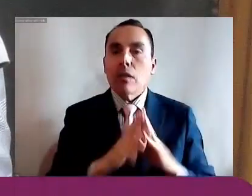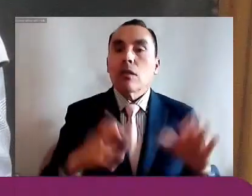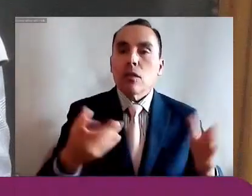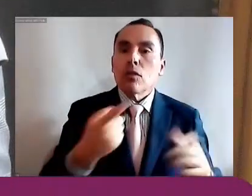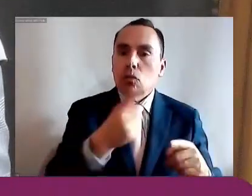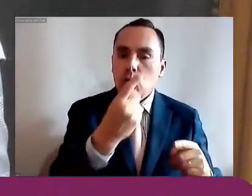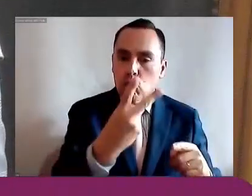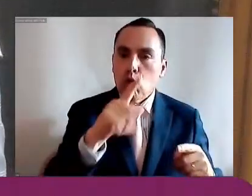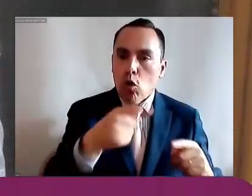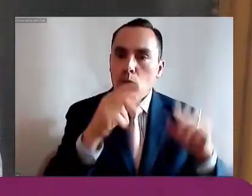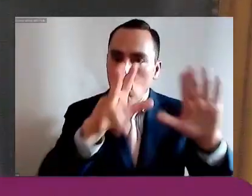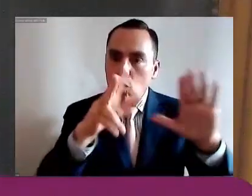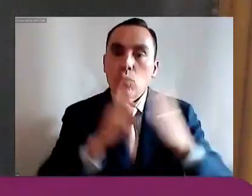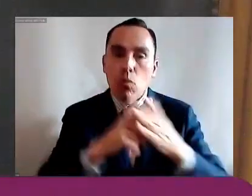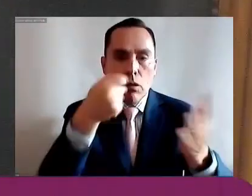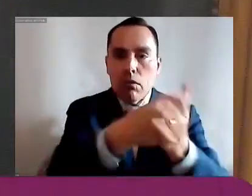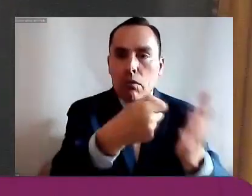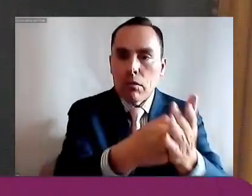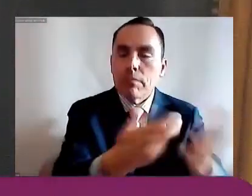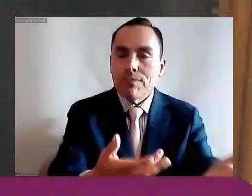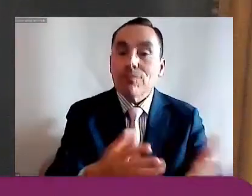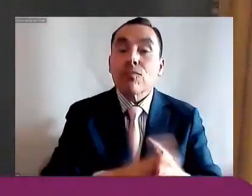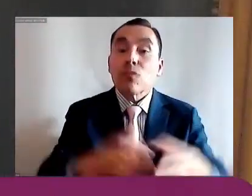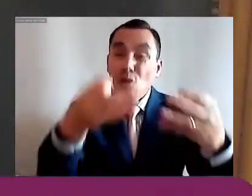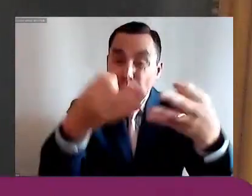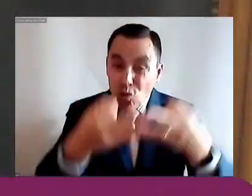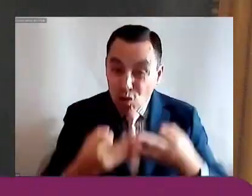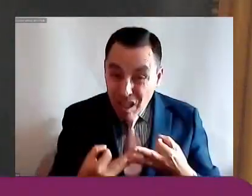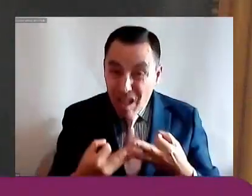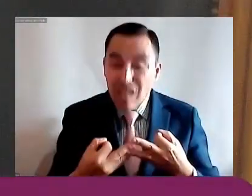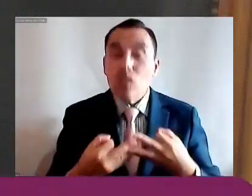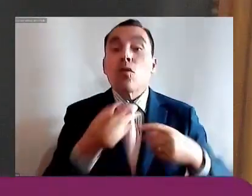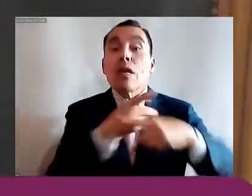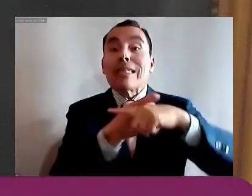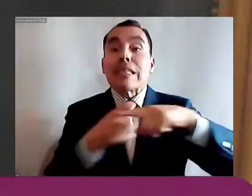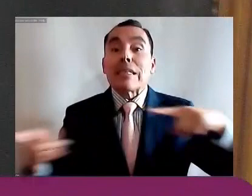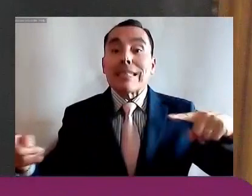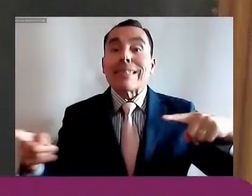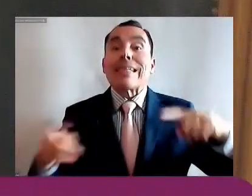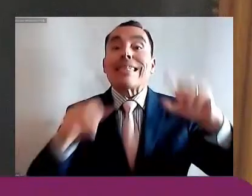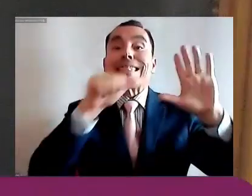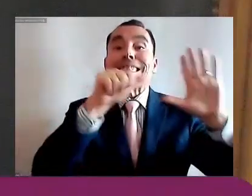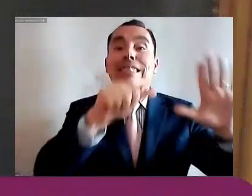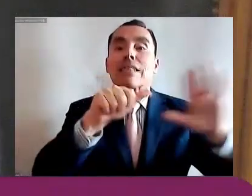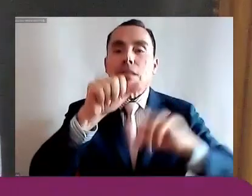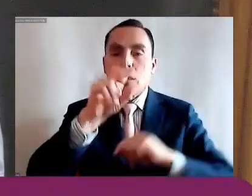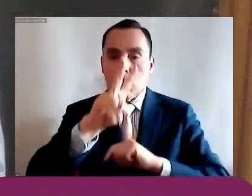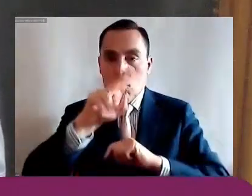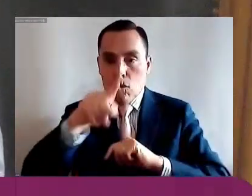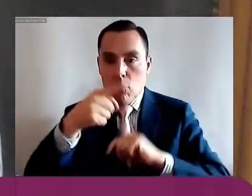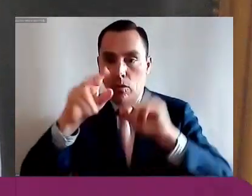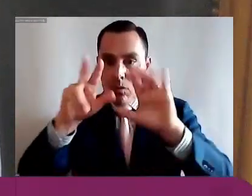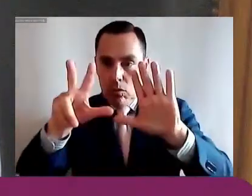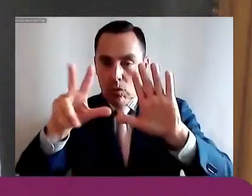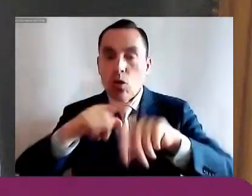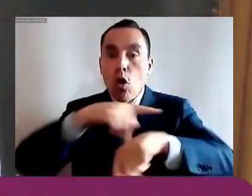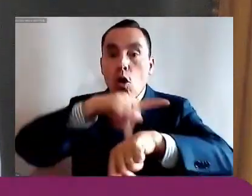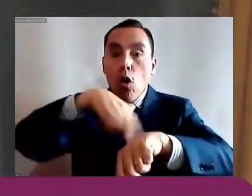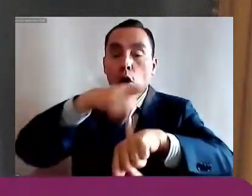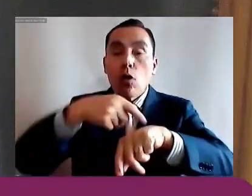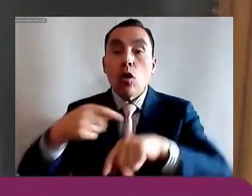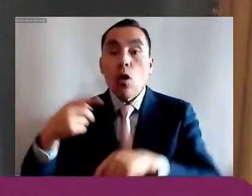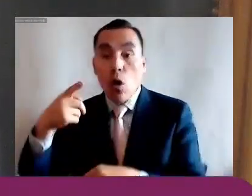remunerado. Totalizan una semana laboral de 62,8 horas, mientras que los hombres en